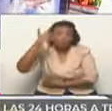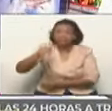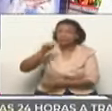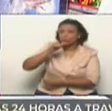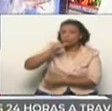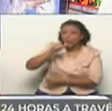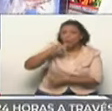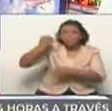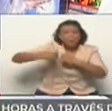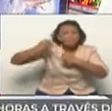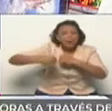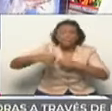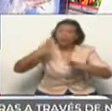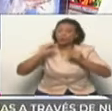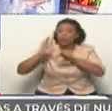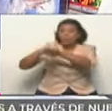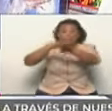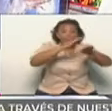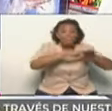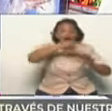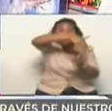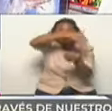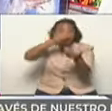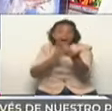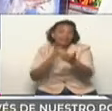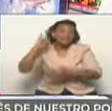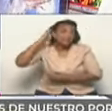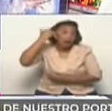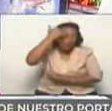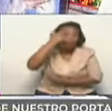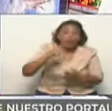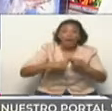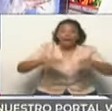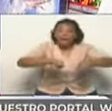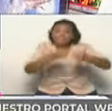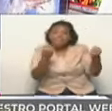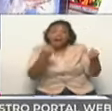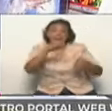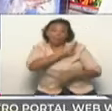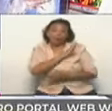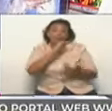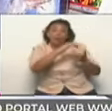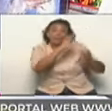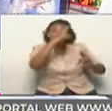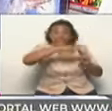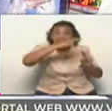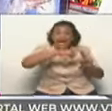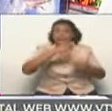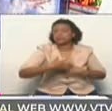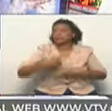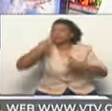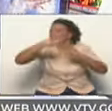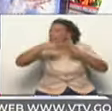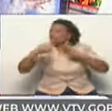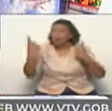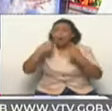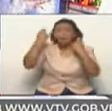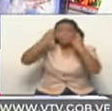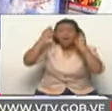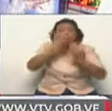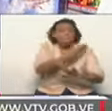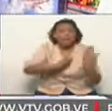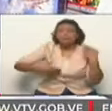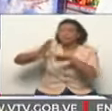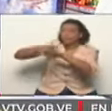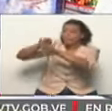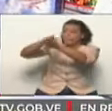muchos productos que están en solicitud, el aguacate de Yaracuy, por ejemplo, el pan de Táchira, que son productos muy venezolanos. Por ahí comenzó esta campaña, presidente, pero hemos